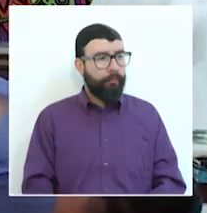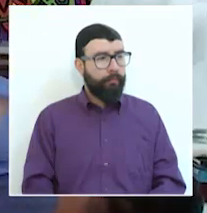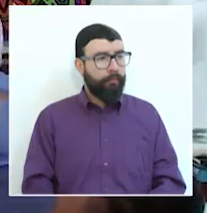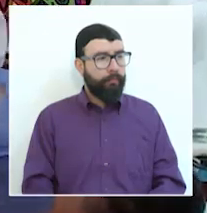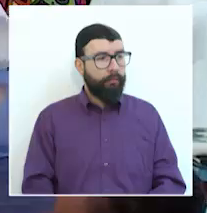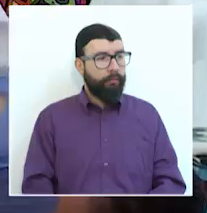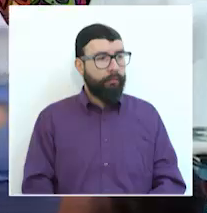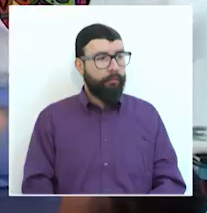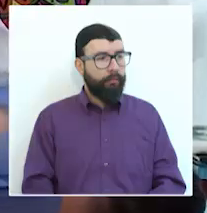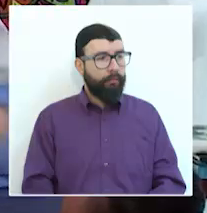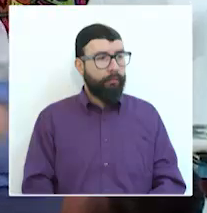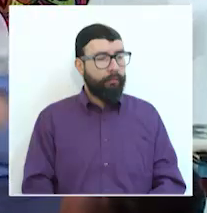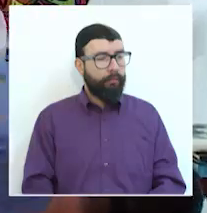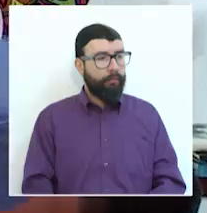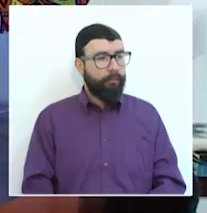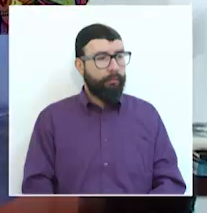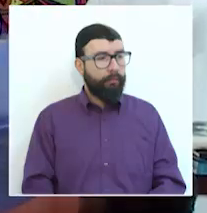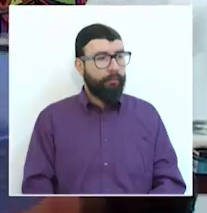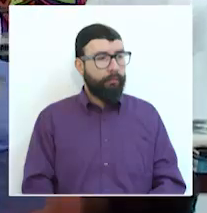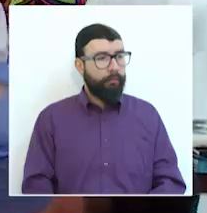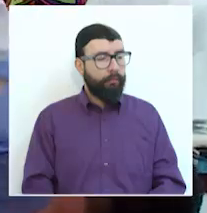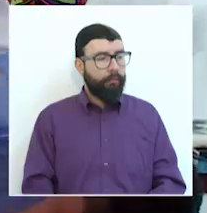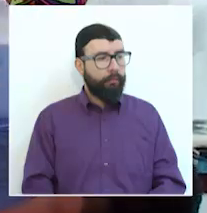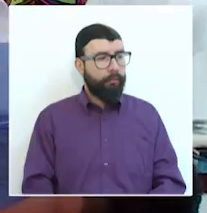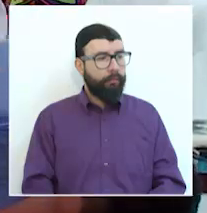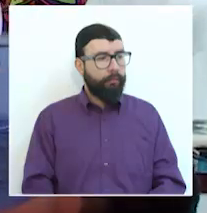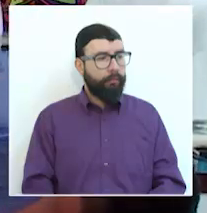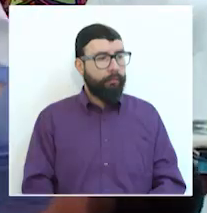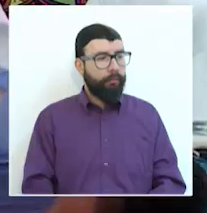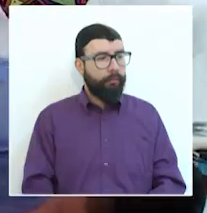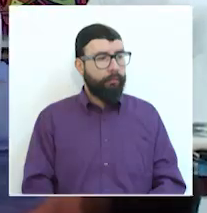acá. Suelta.